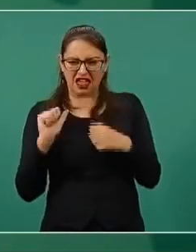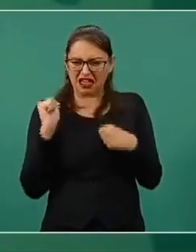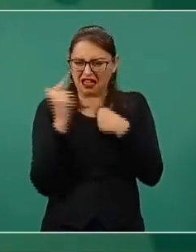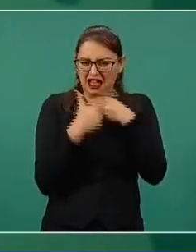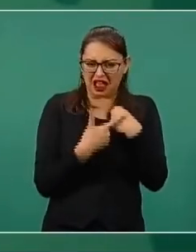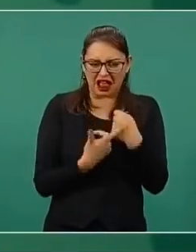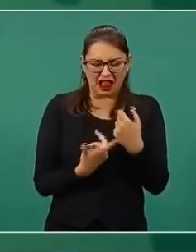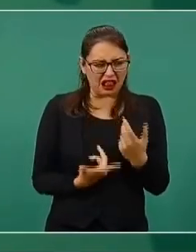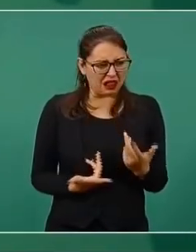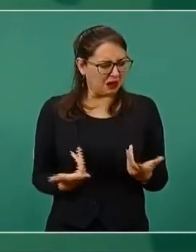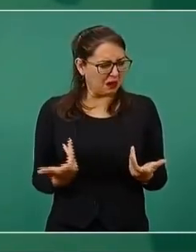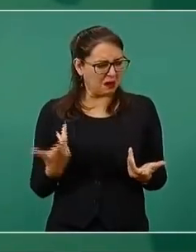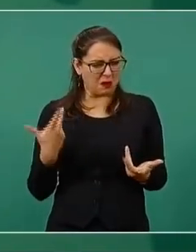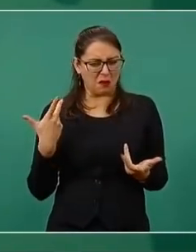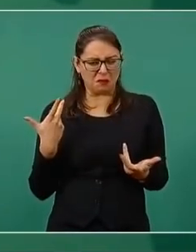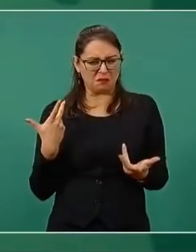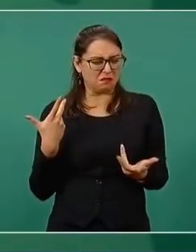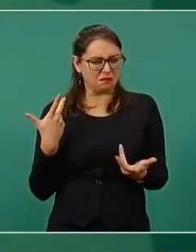un